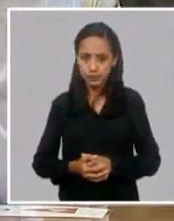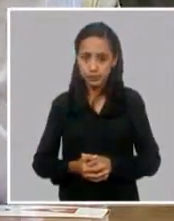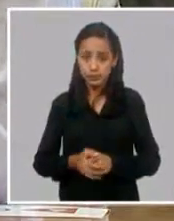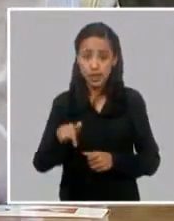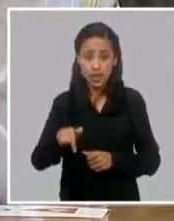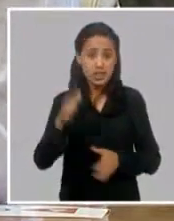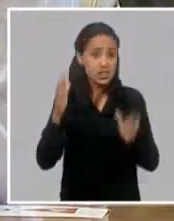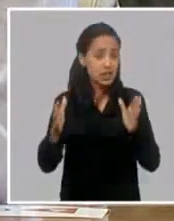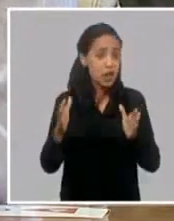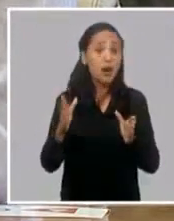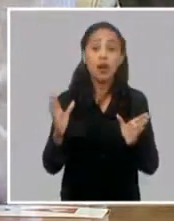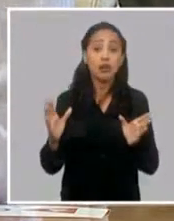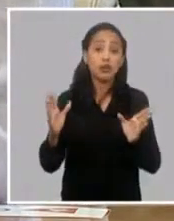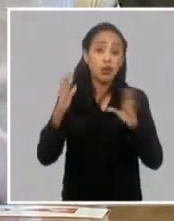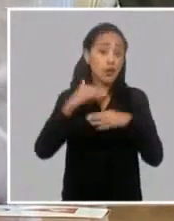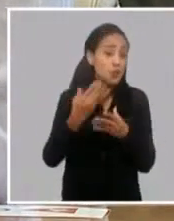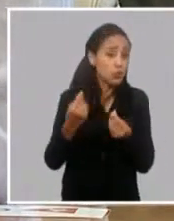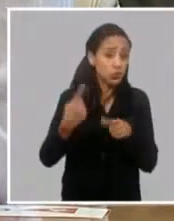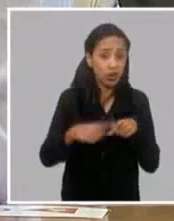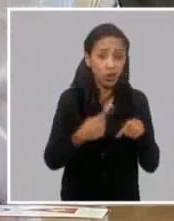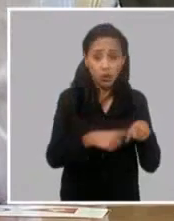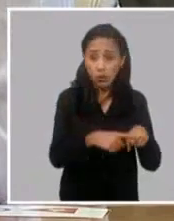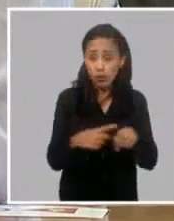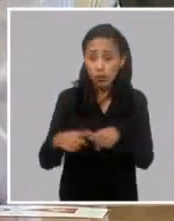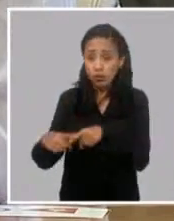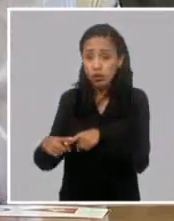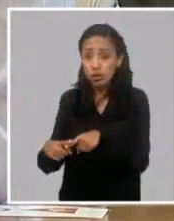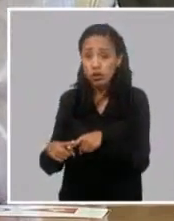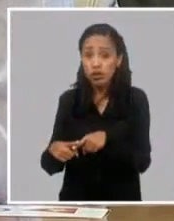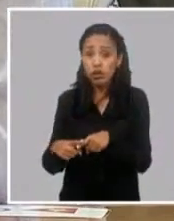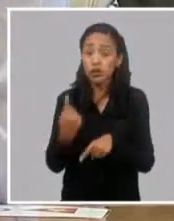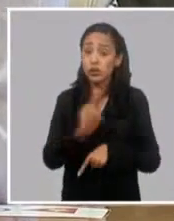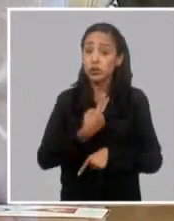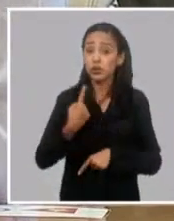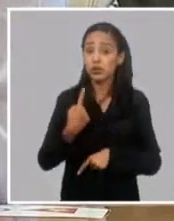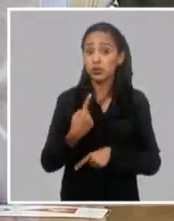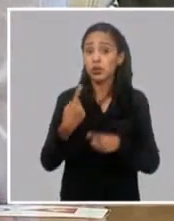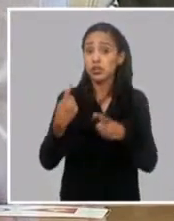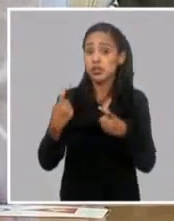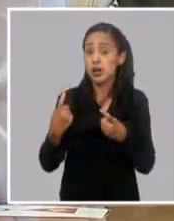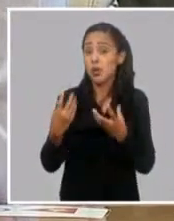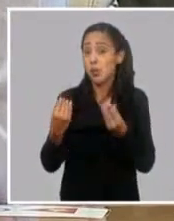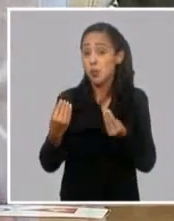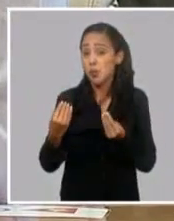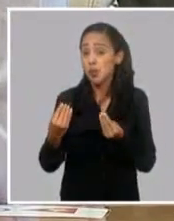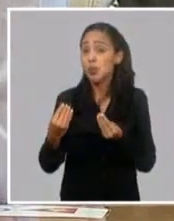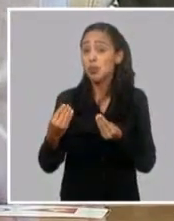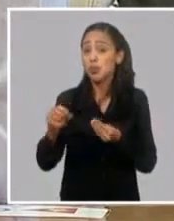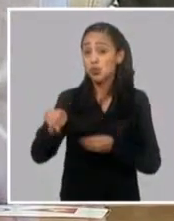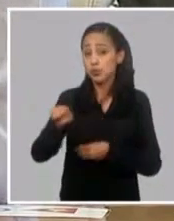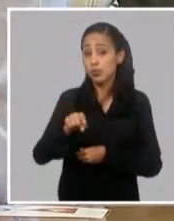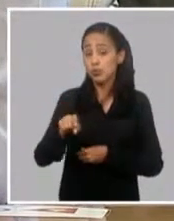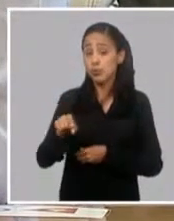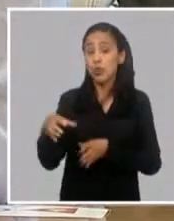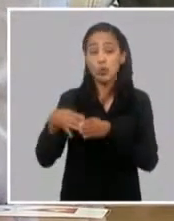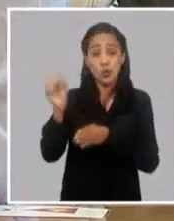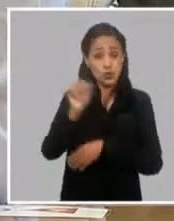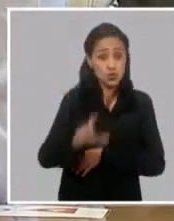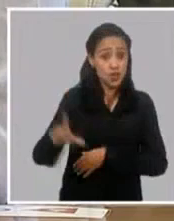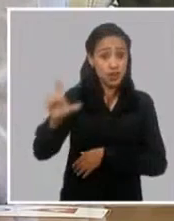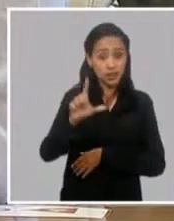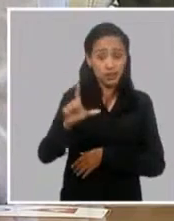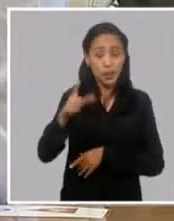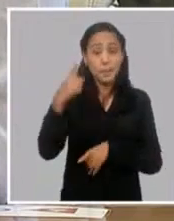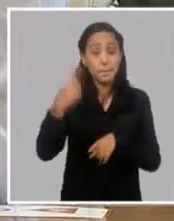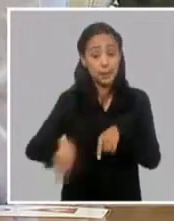muchas posibilidades, con todas las rupturas y la dependencia que teníamos del campo socialista. Pero en estos tiempos y después de